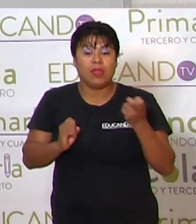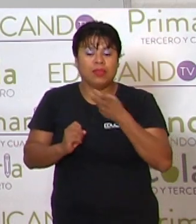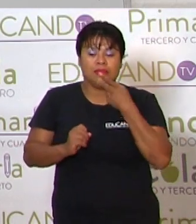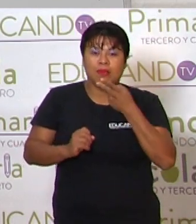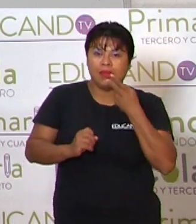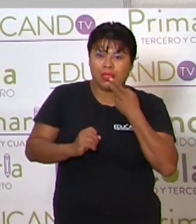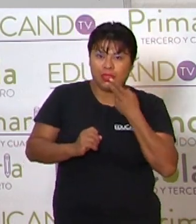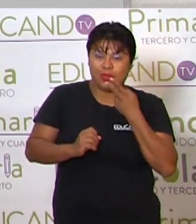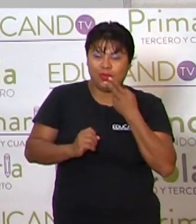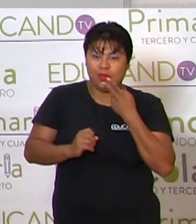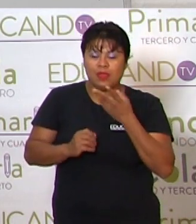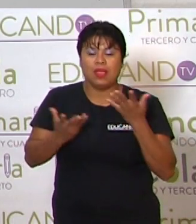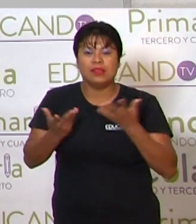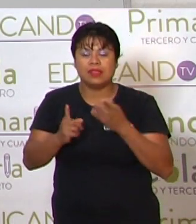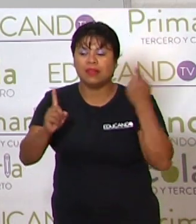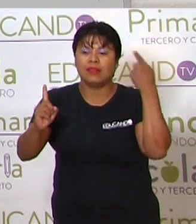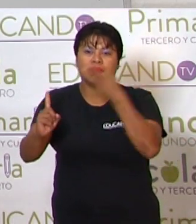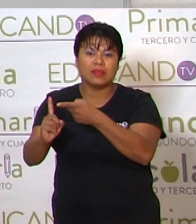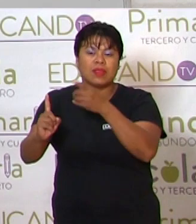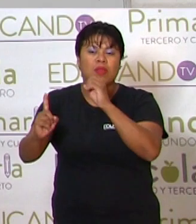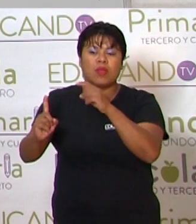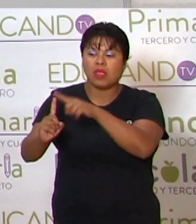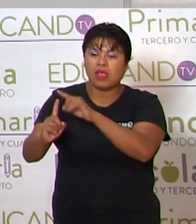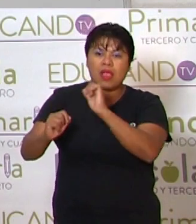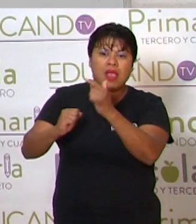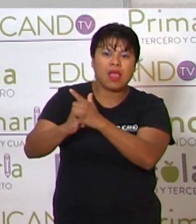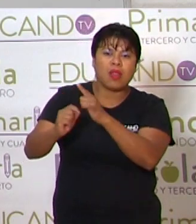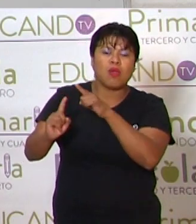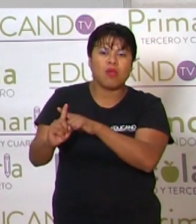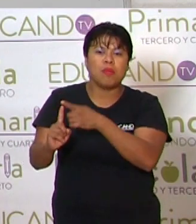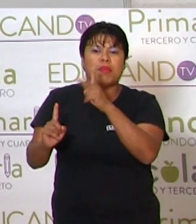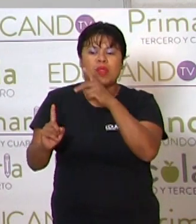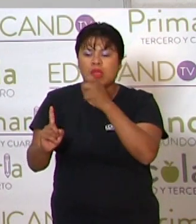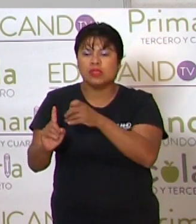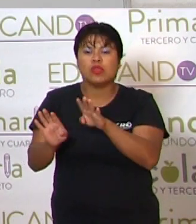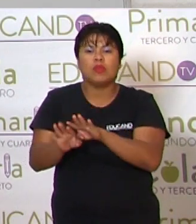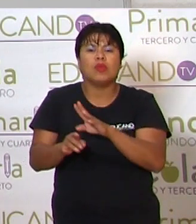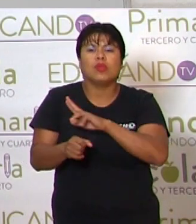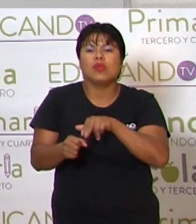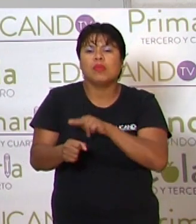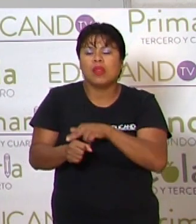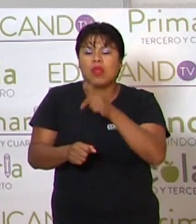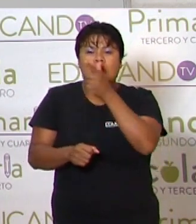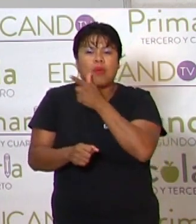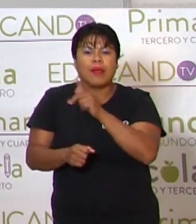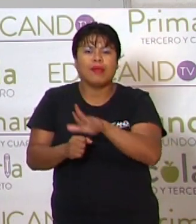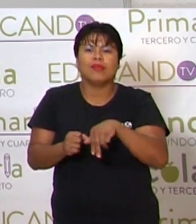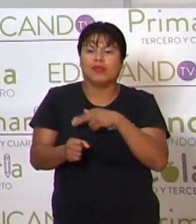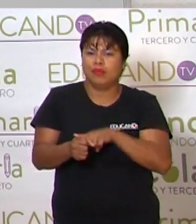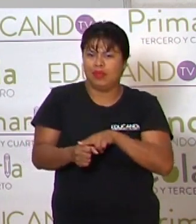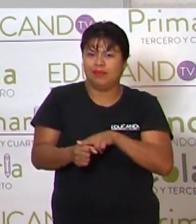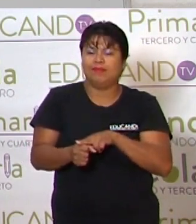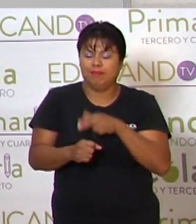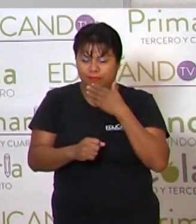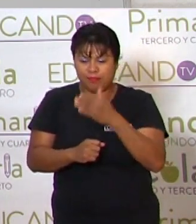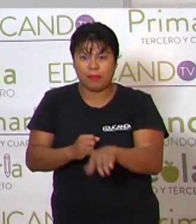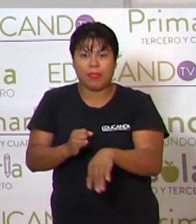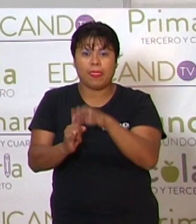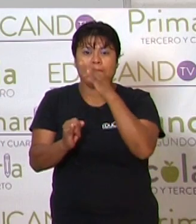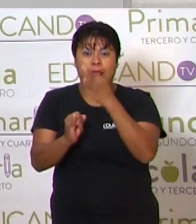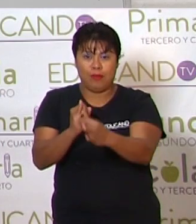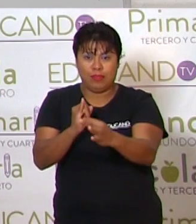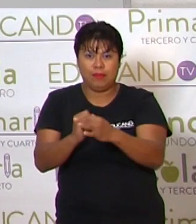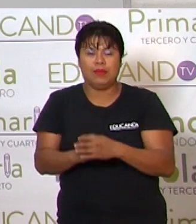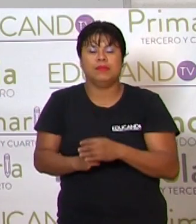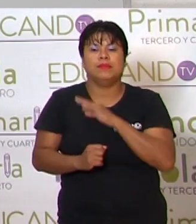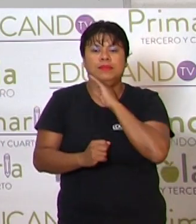emitiendo el mensaje hacer referencia o alusión a alguien, pero de una forma común, en un lenguaje muy común. Vamos con la última, niños